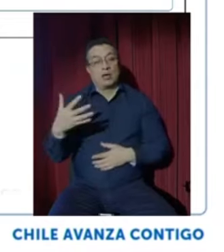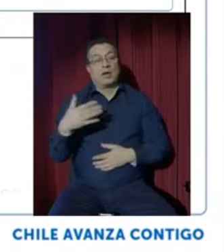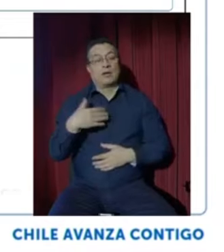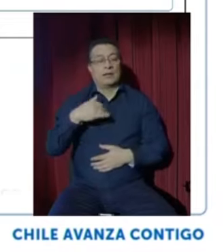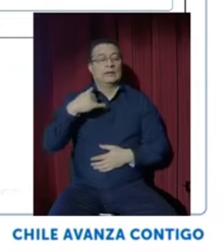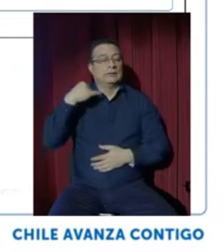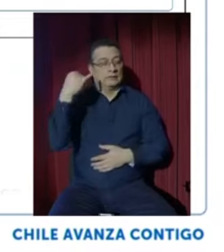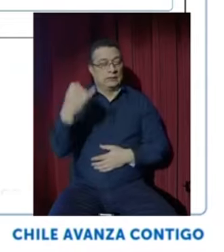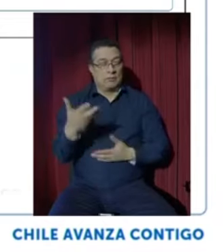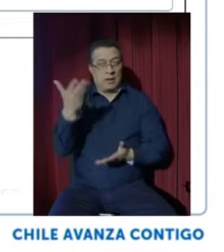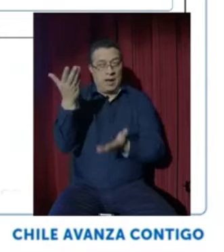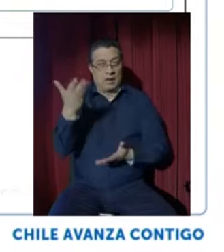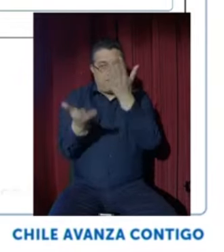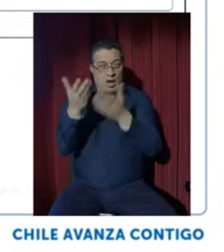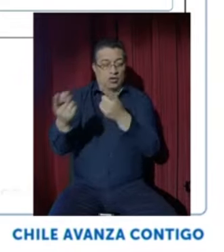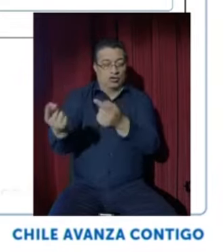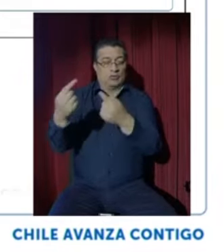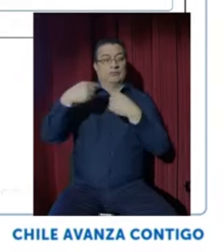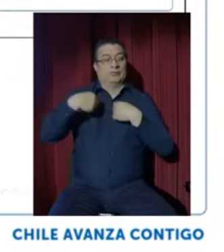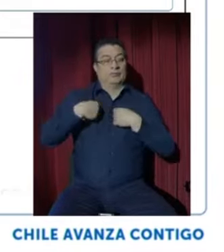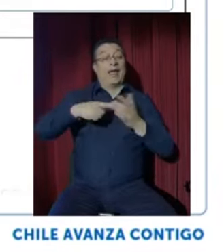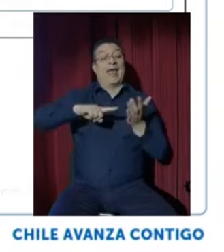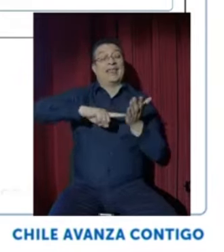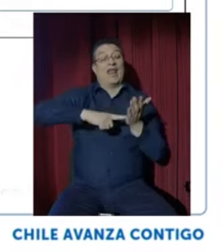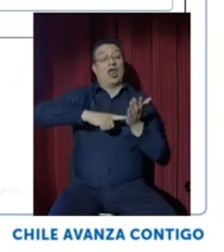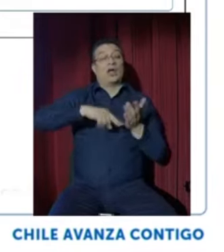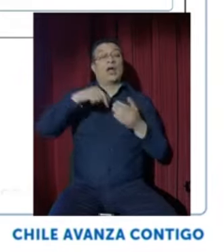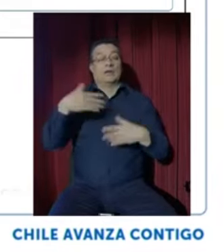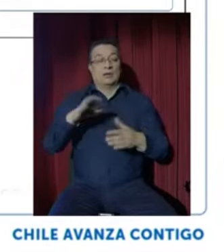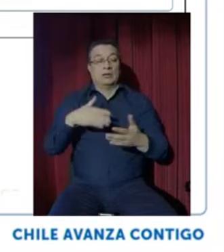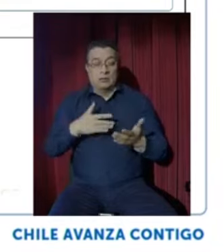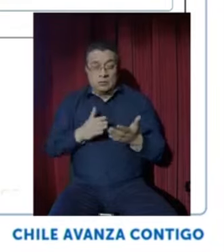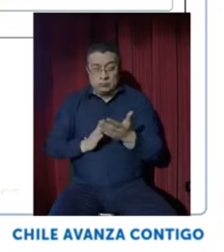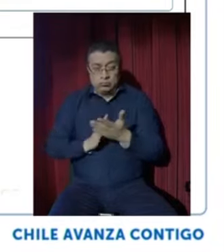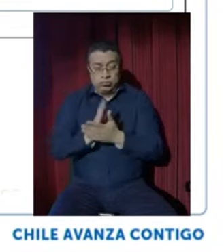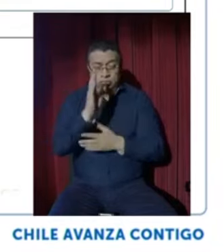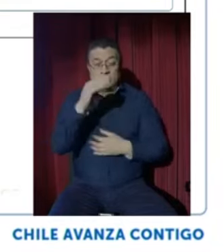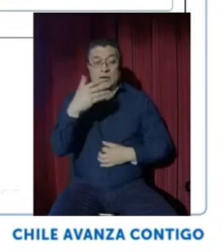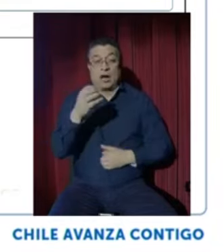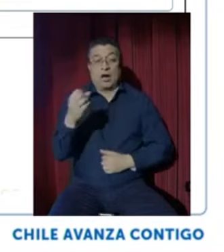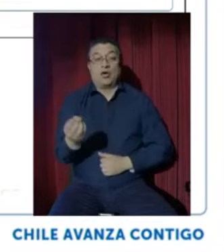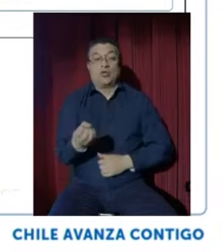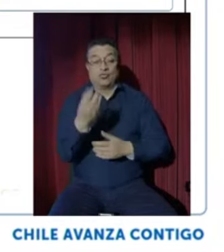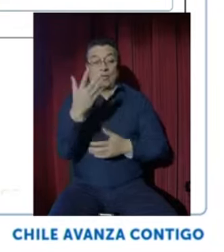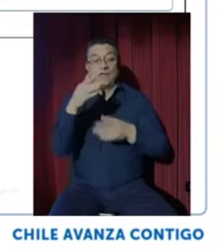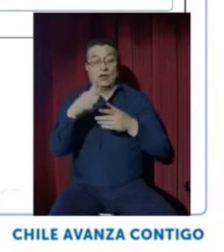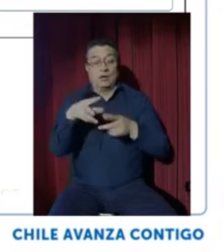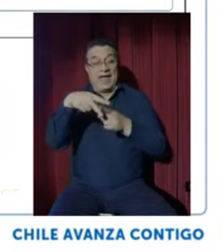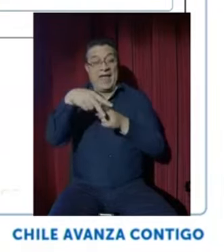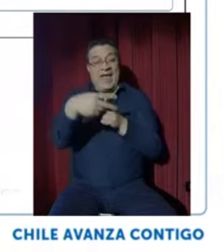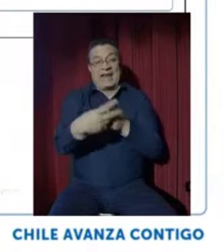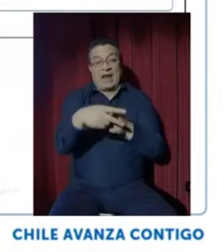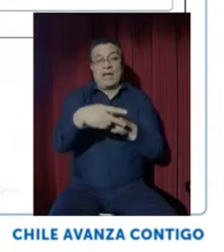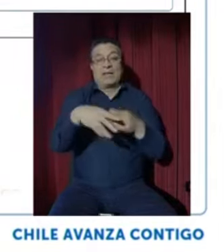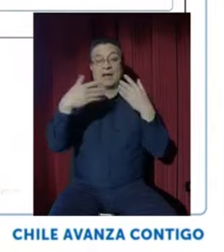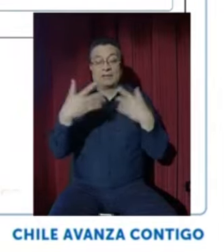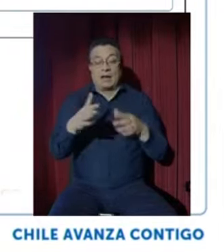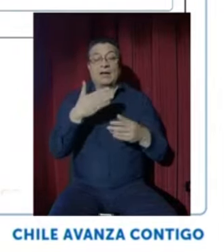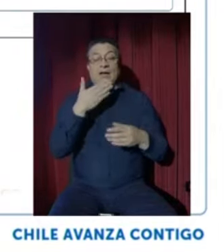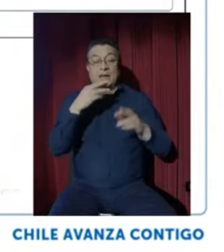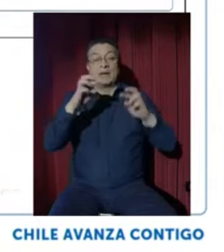permanente evaluación tiene que ver con la tecnología eh lanzamos actualizamos una herramienta y lanzamos una